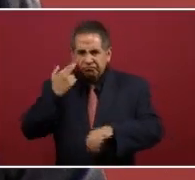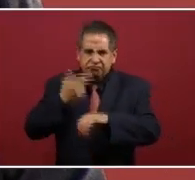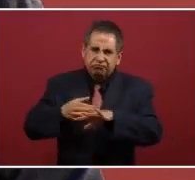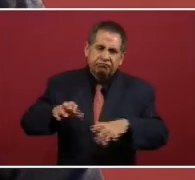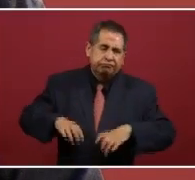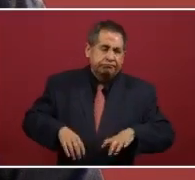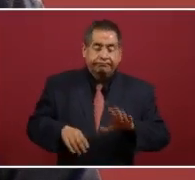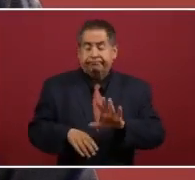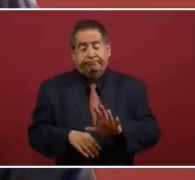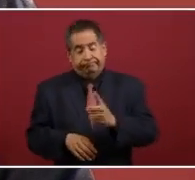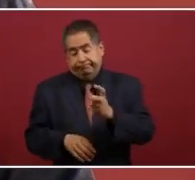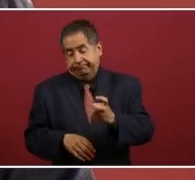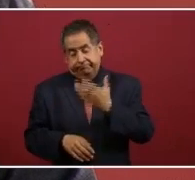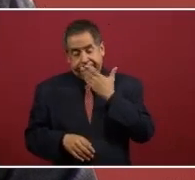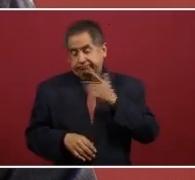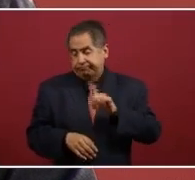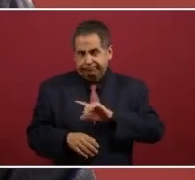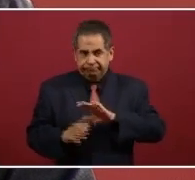En este caso,